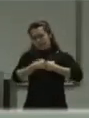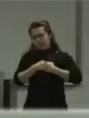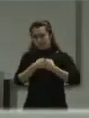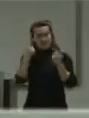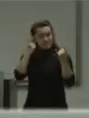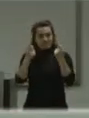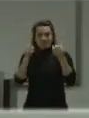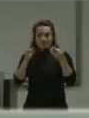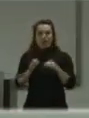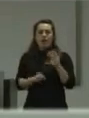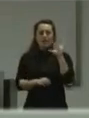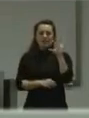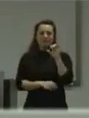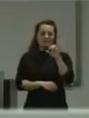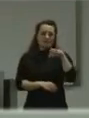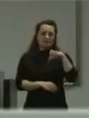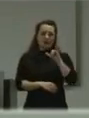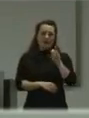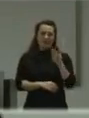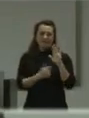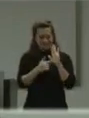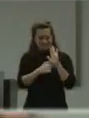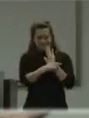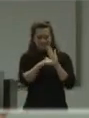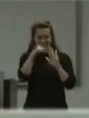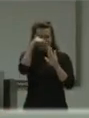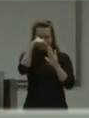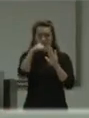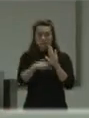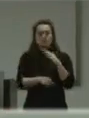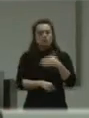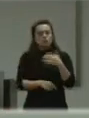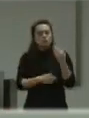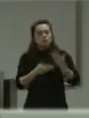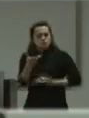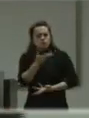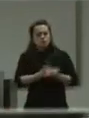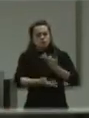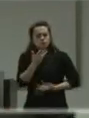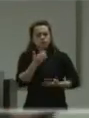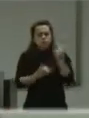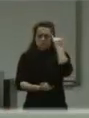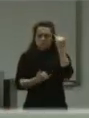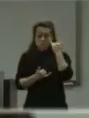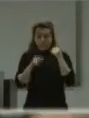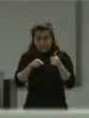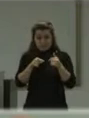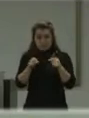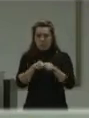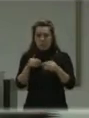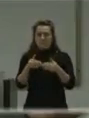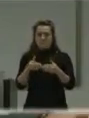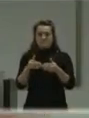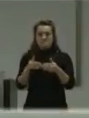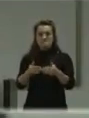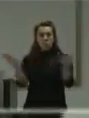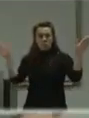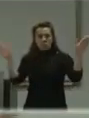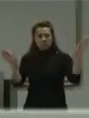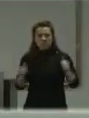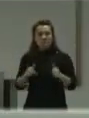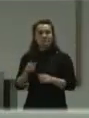a país porque siempre hemos estado trabajando en conjunto en muchas iniciativas y esta realmente rompió muchos esquemas y muchos tabú con Mónica